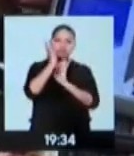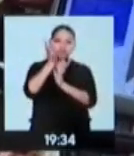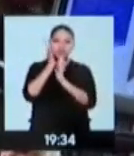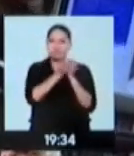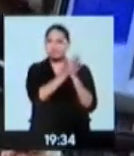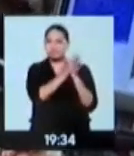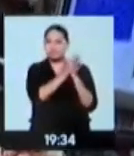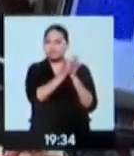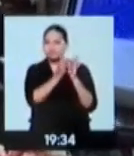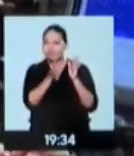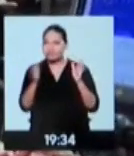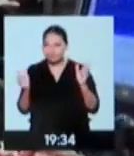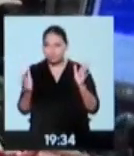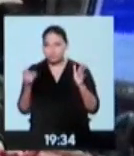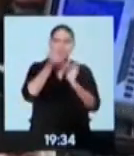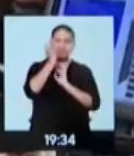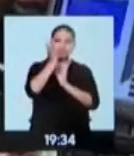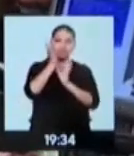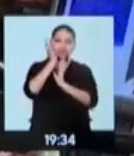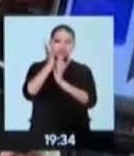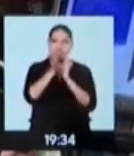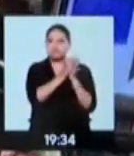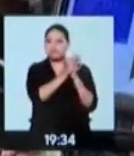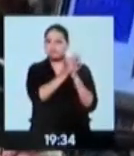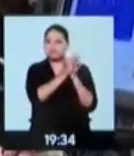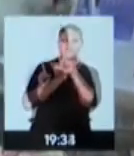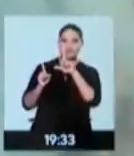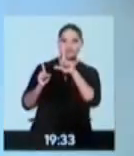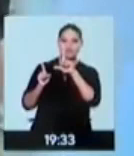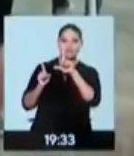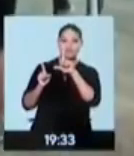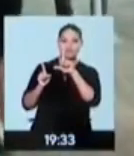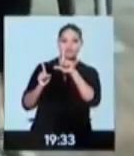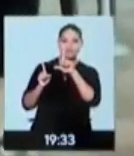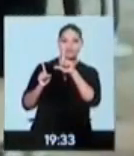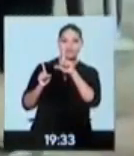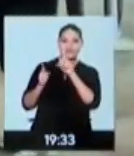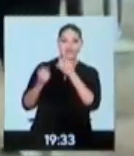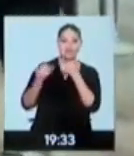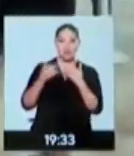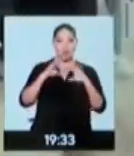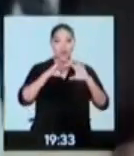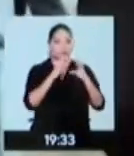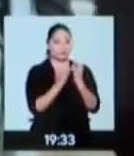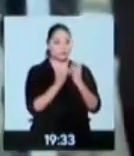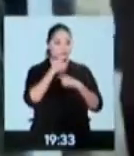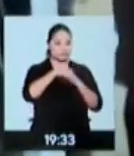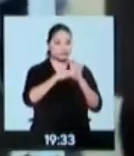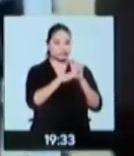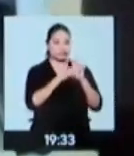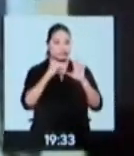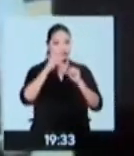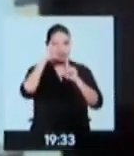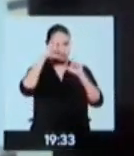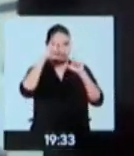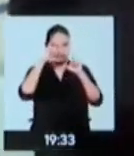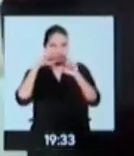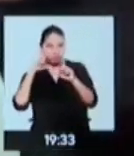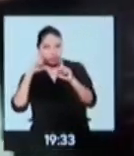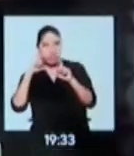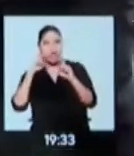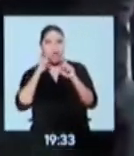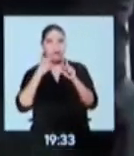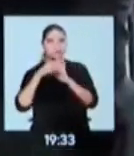población en el sistema judicial. Estas cosas hacen que no se crea, pues, ¿no? No se cree porque esas